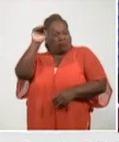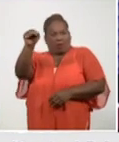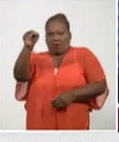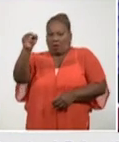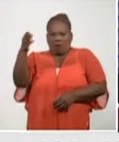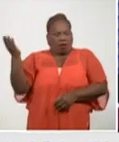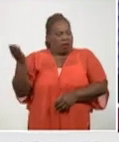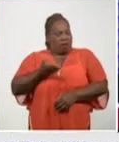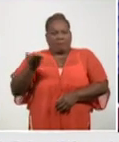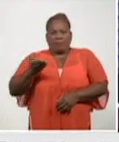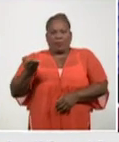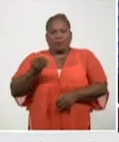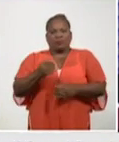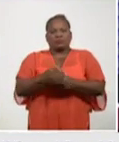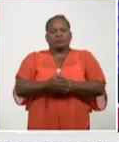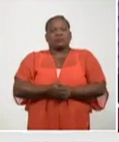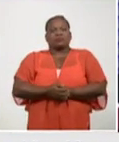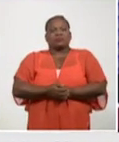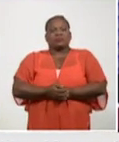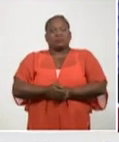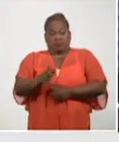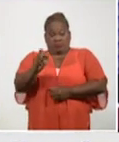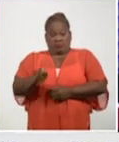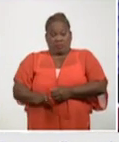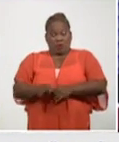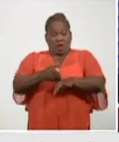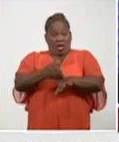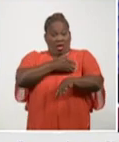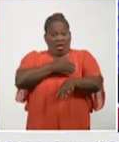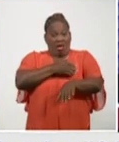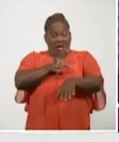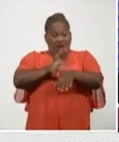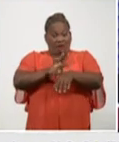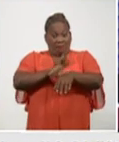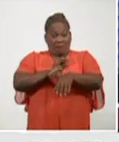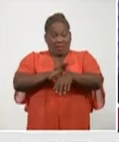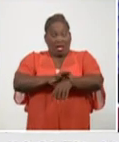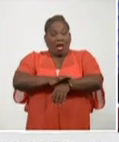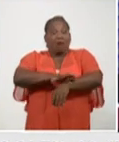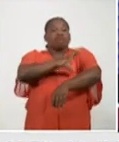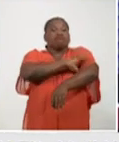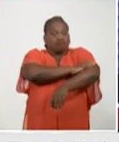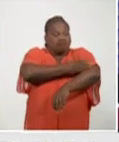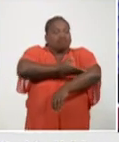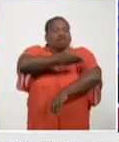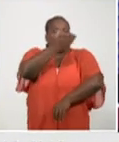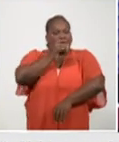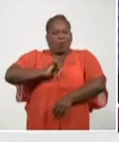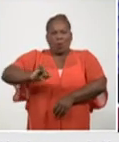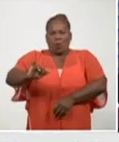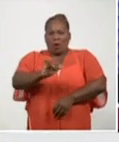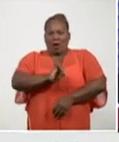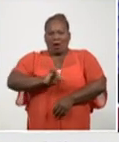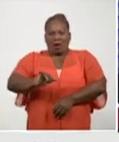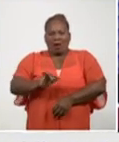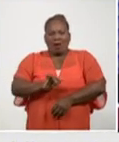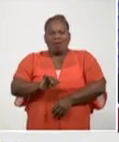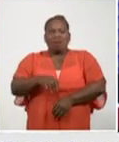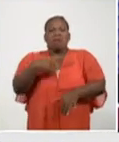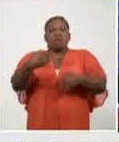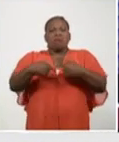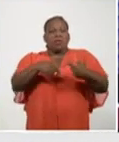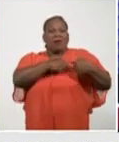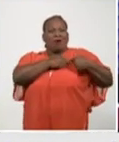Tenía como antecedentes patológicos personales la hipertensión arterial, la cardiopatía